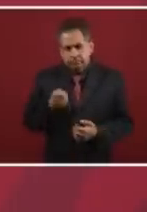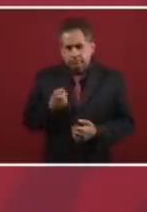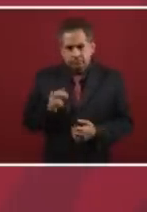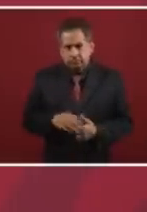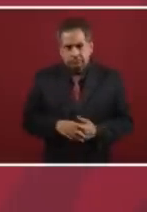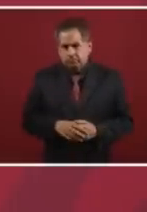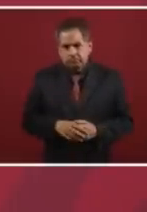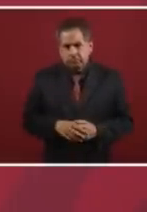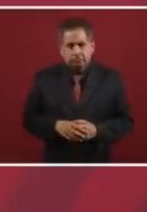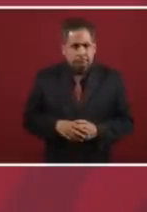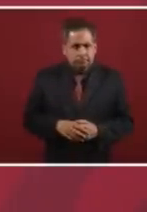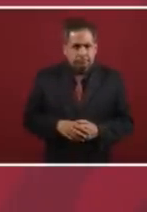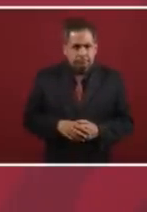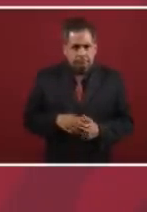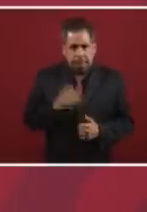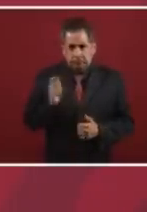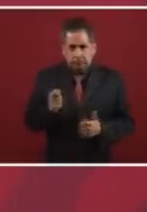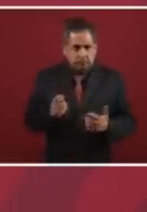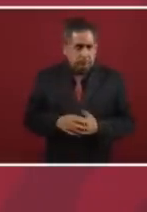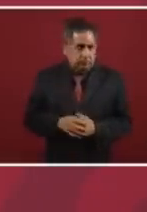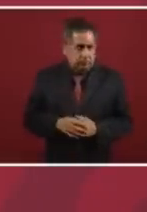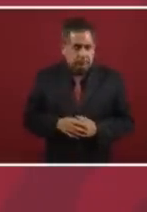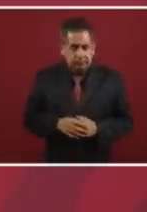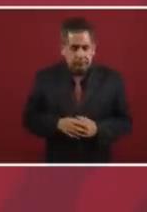es cuando hay